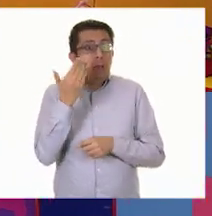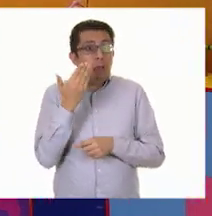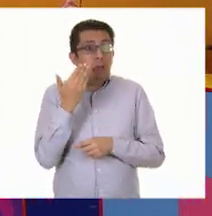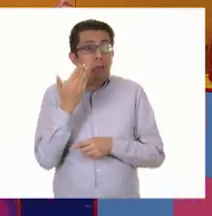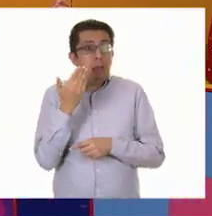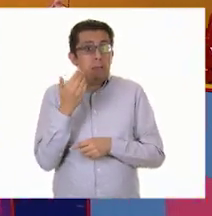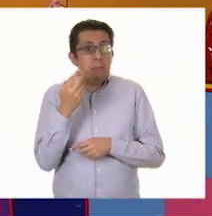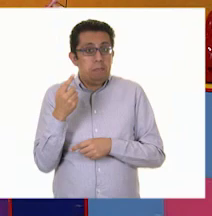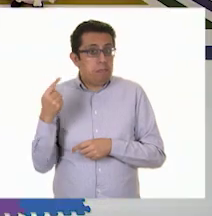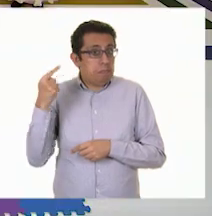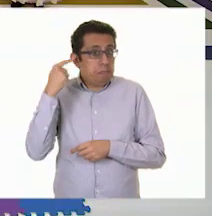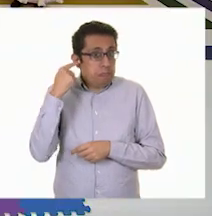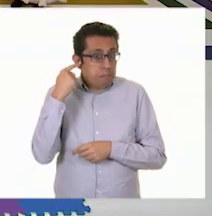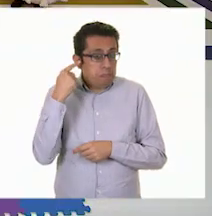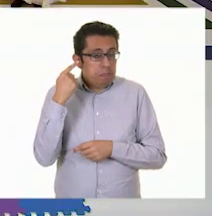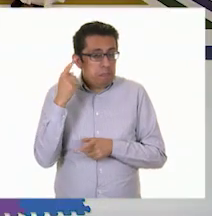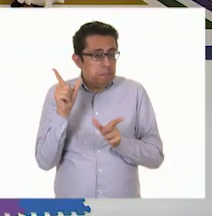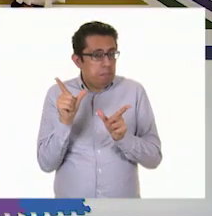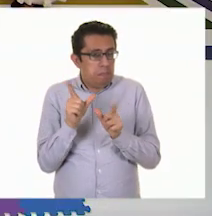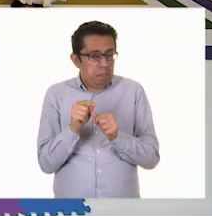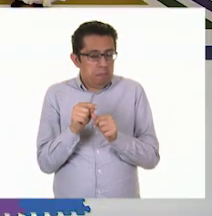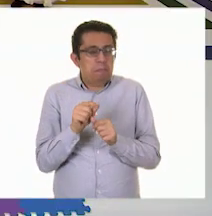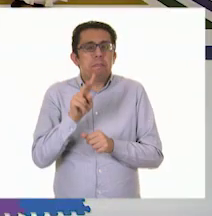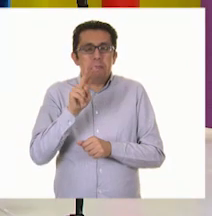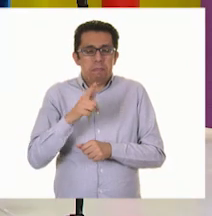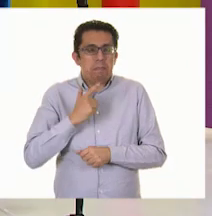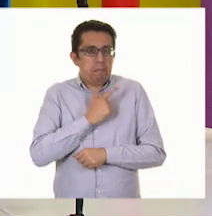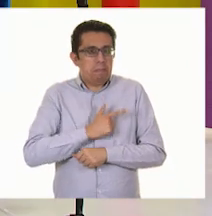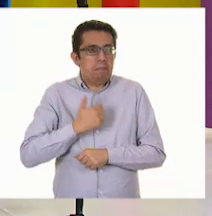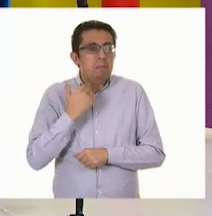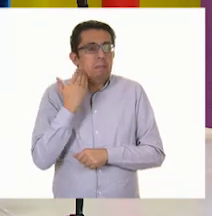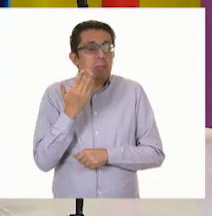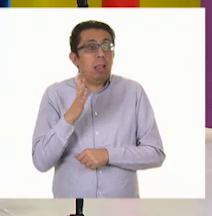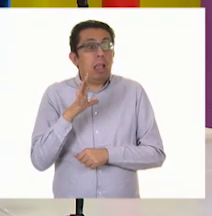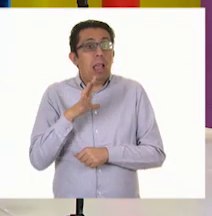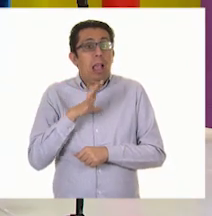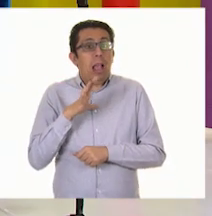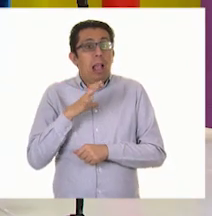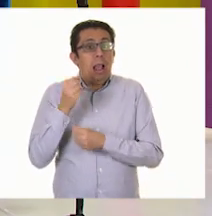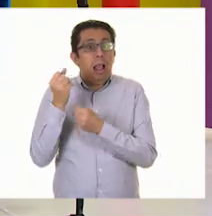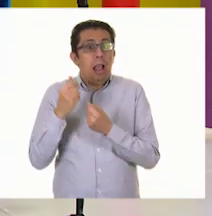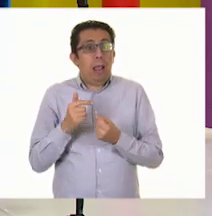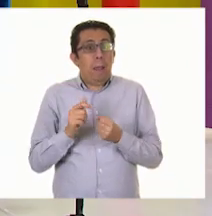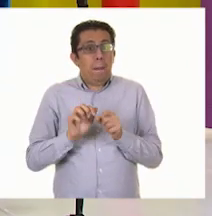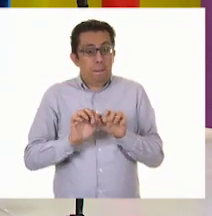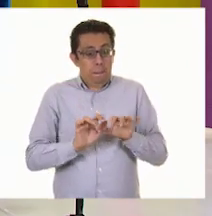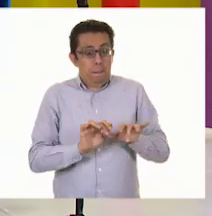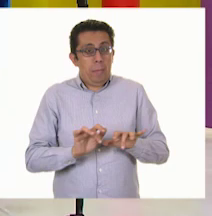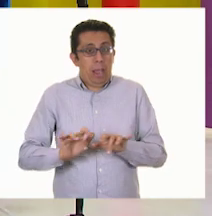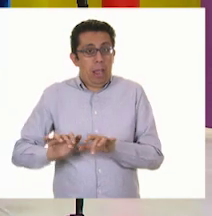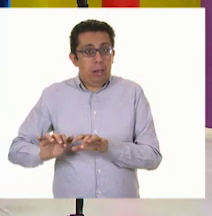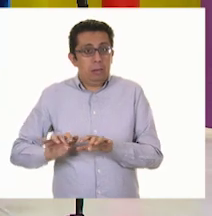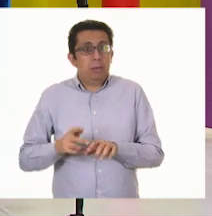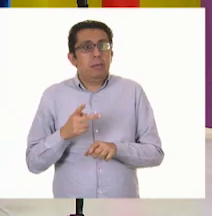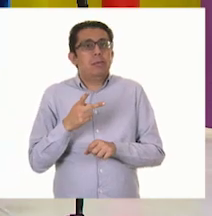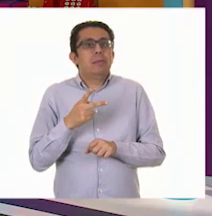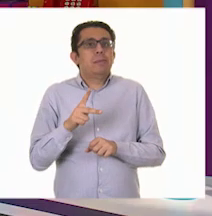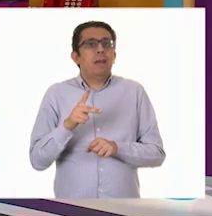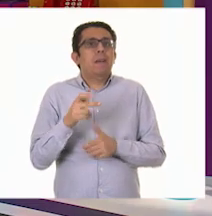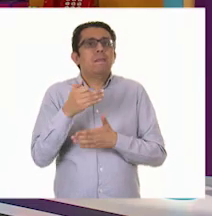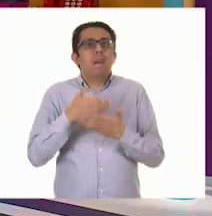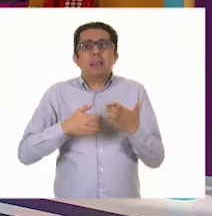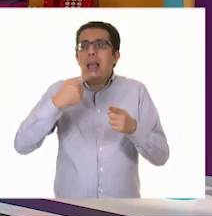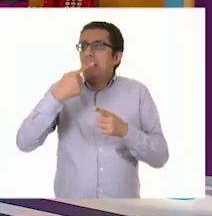poco? ¡Ay, sería fabuloso! Mira, tenemos un piano aquí, aunque nos falta una gran